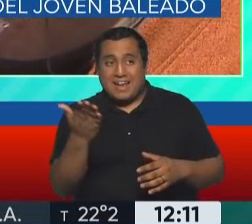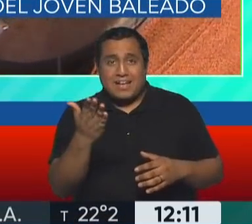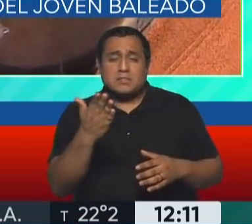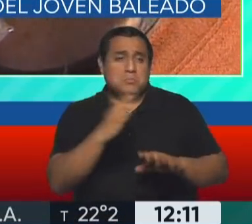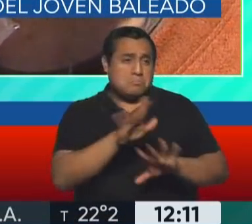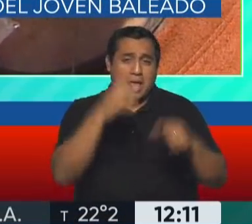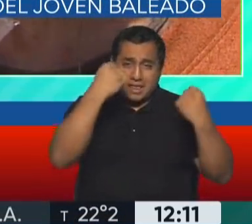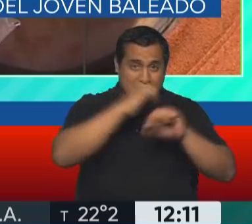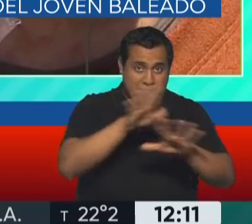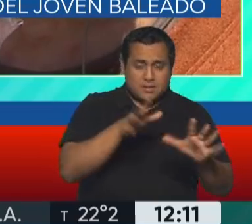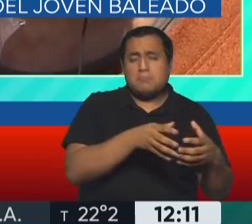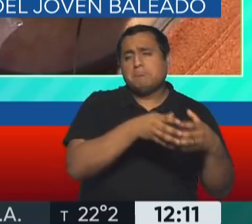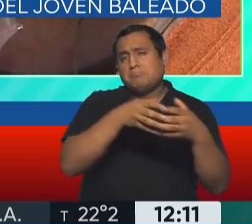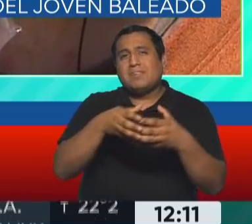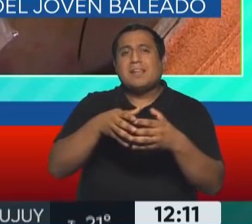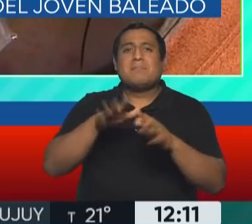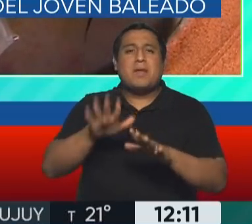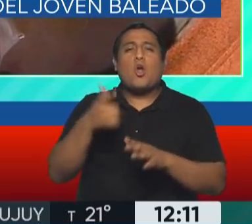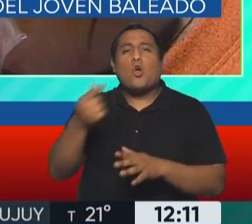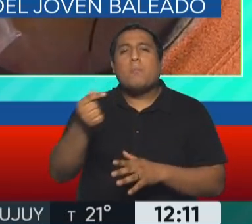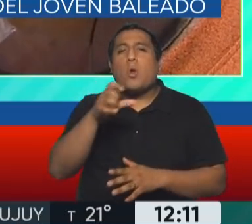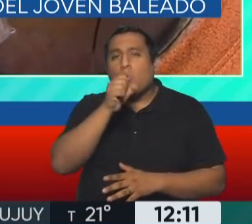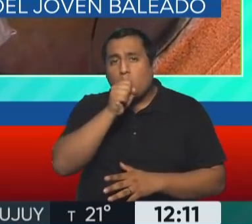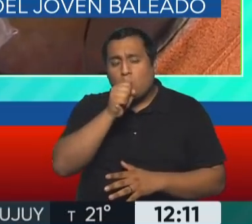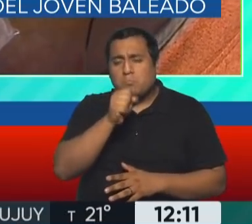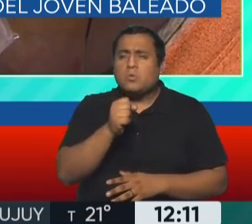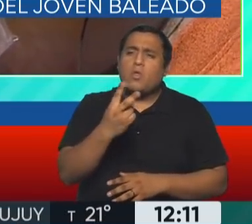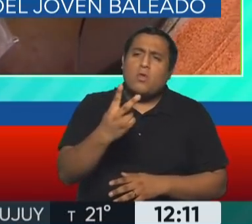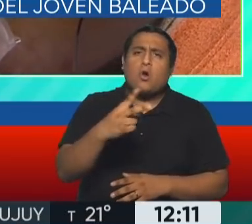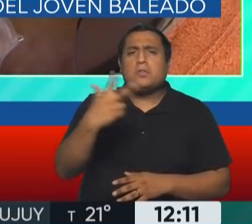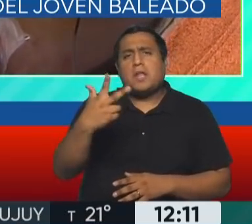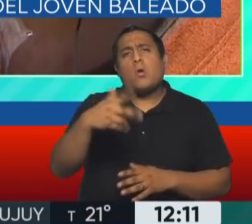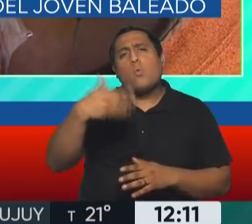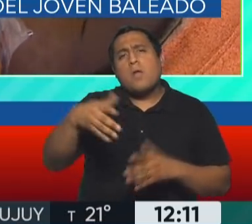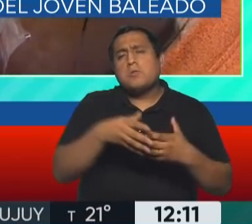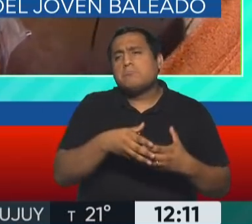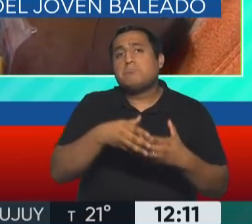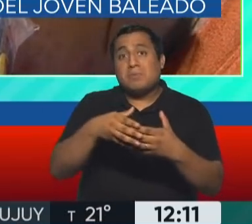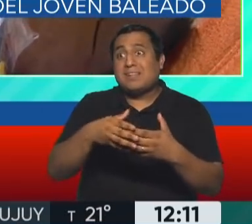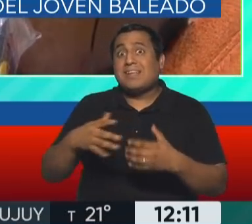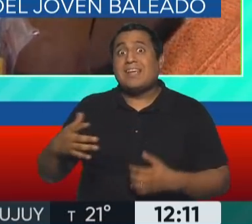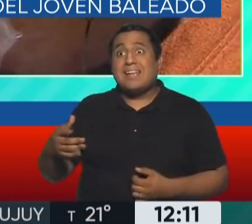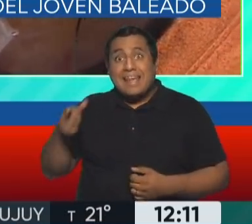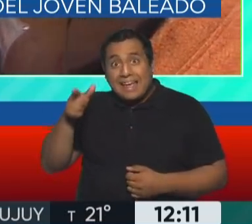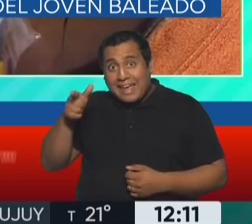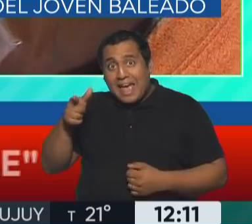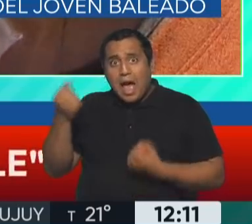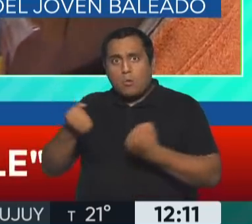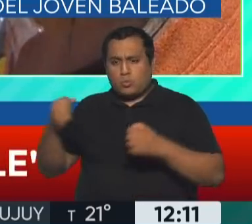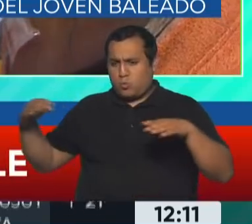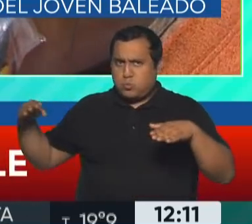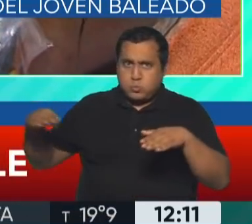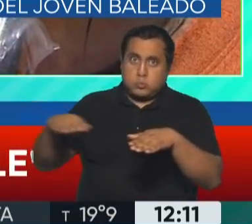comprar un jugo, hicieron dos o tres cuadras más o menos, que ahí fue donde los interceptó un auto que se les cruzó.